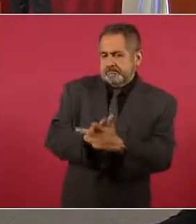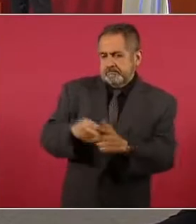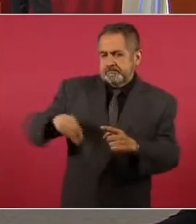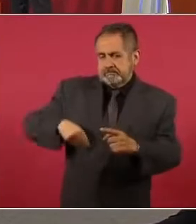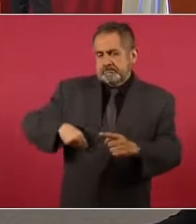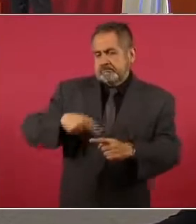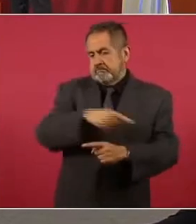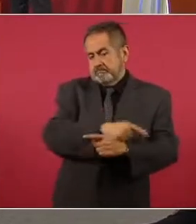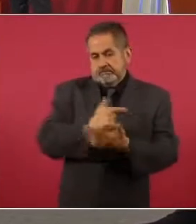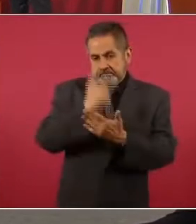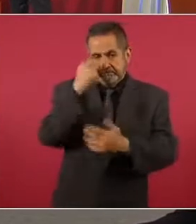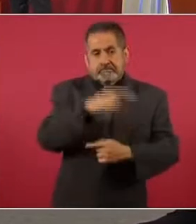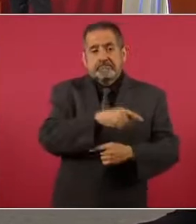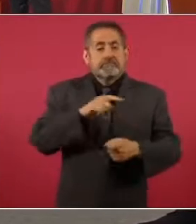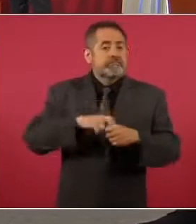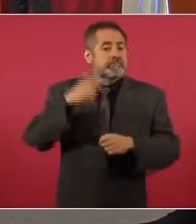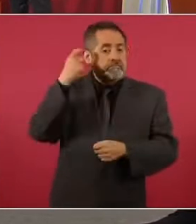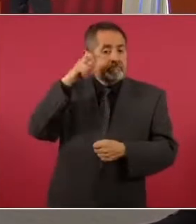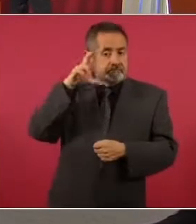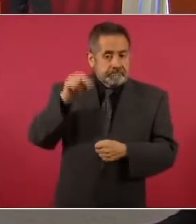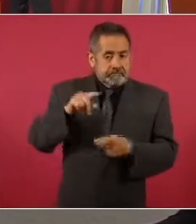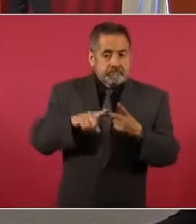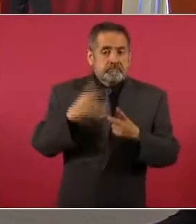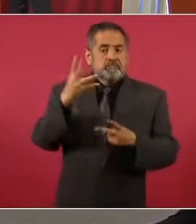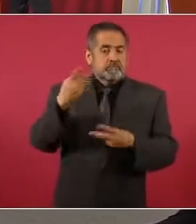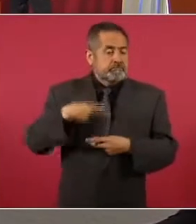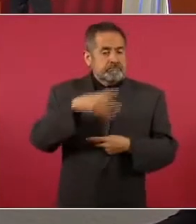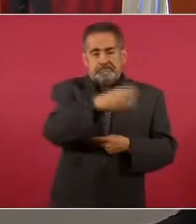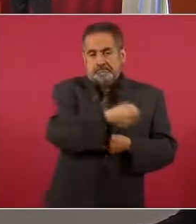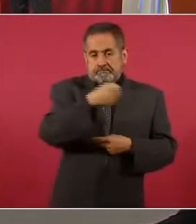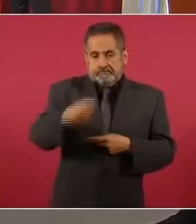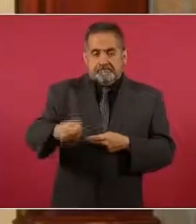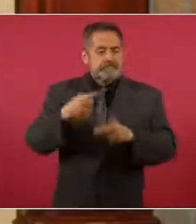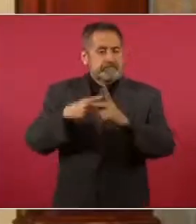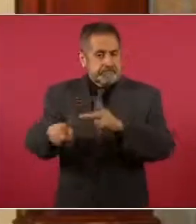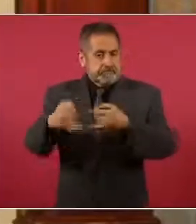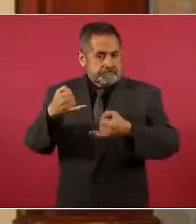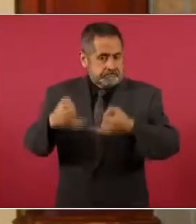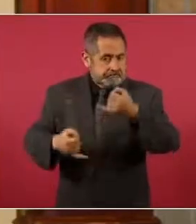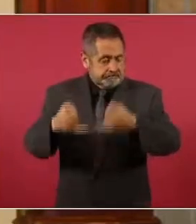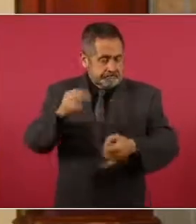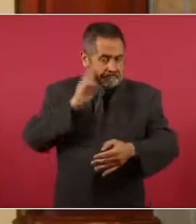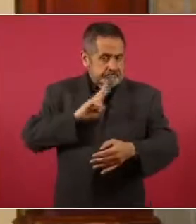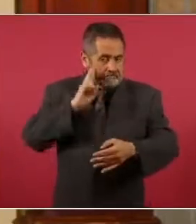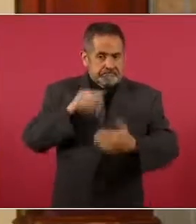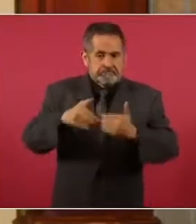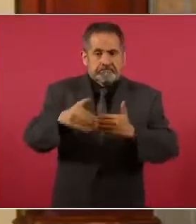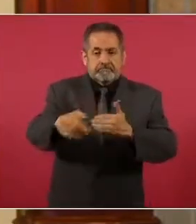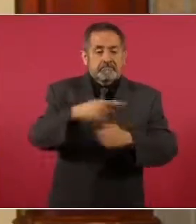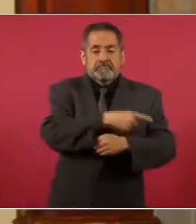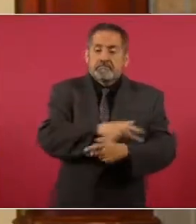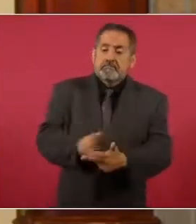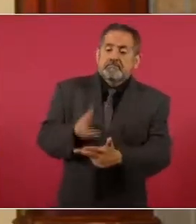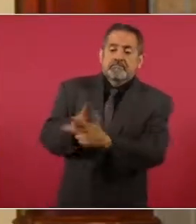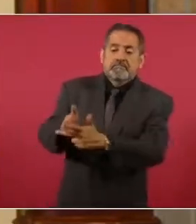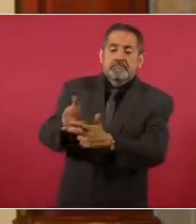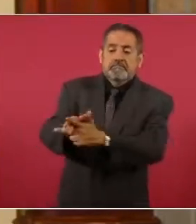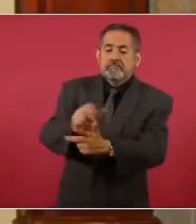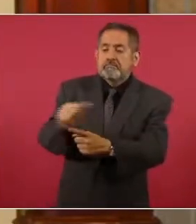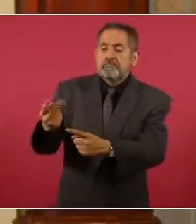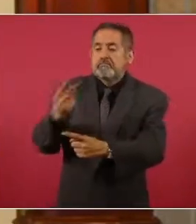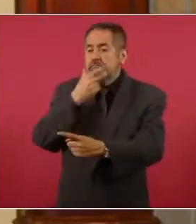calificado en Quintana Roo, 4 vinculados a proceso por la muerte de 2